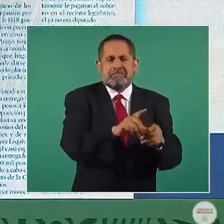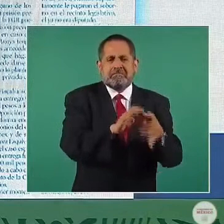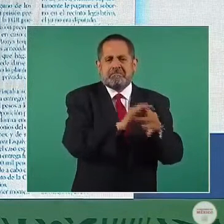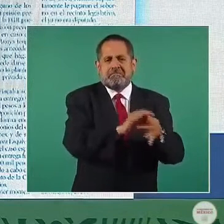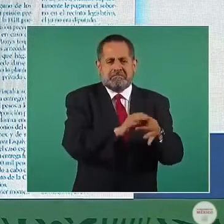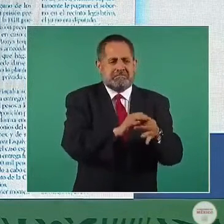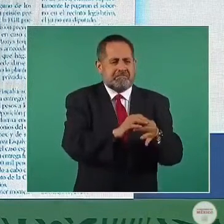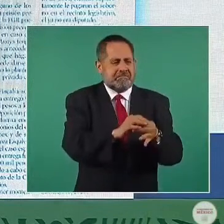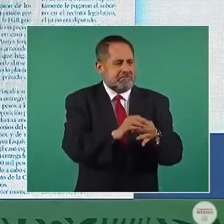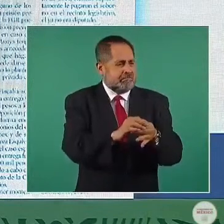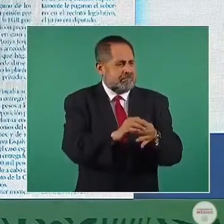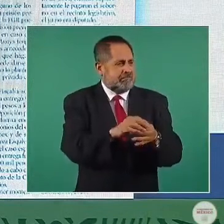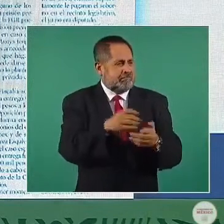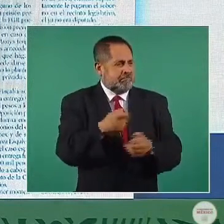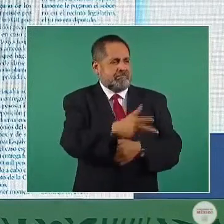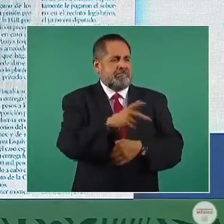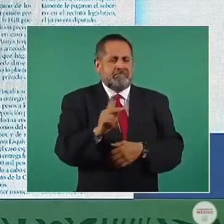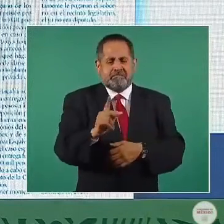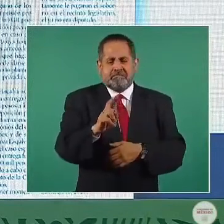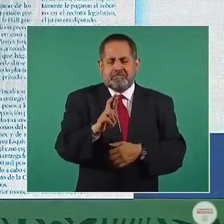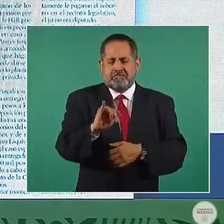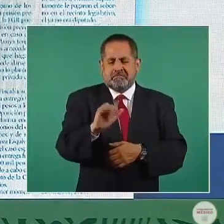Es el PRIAN.